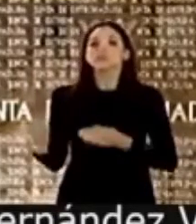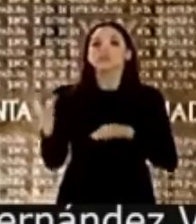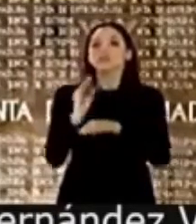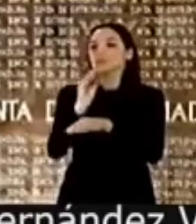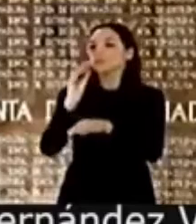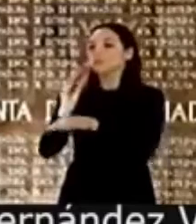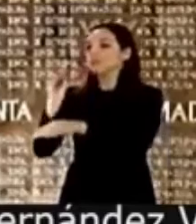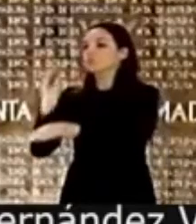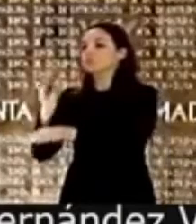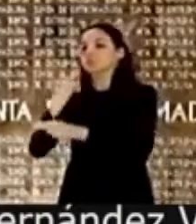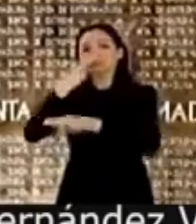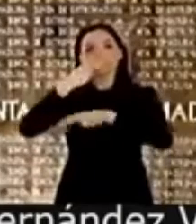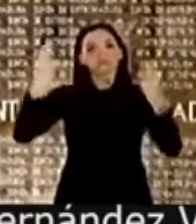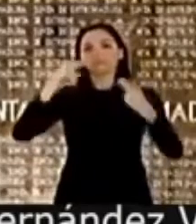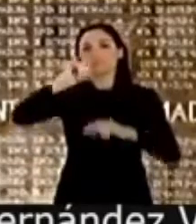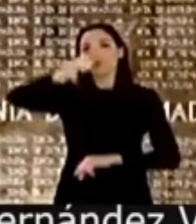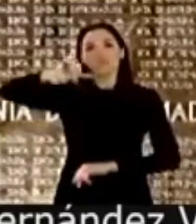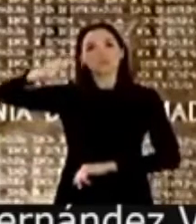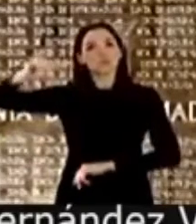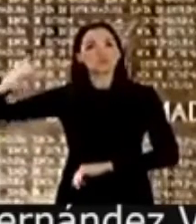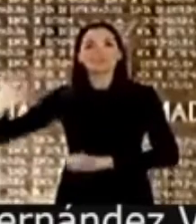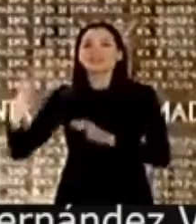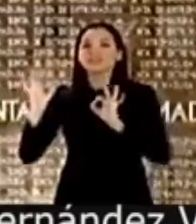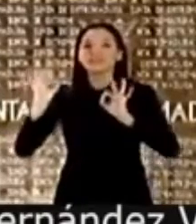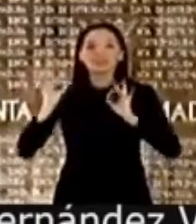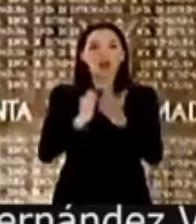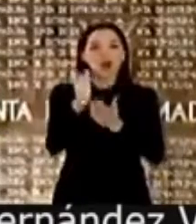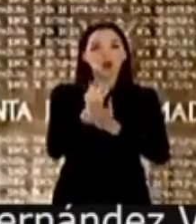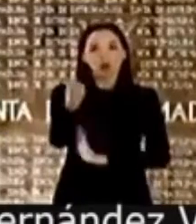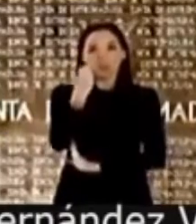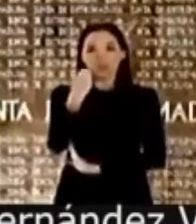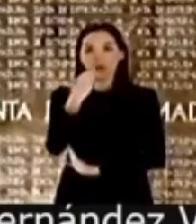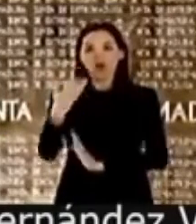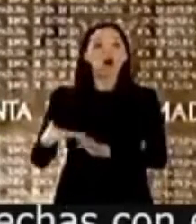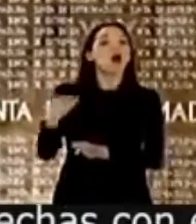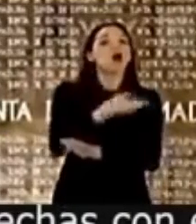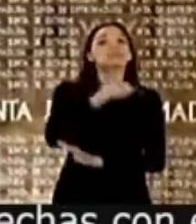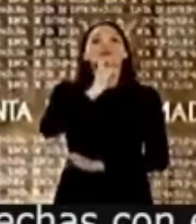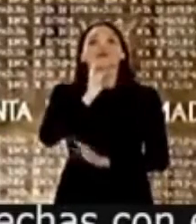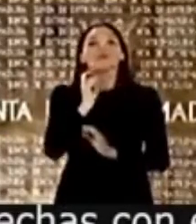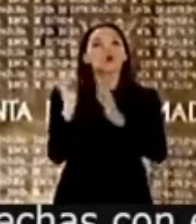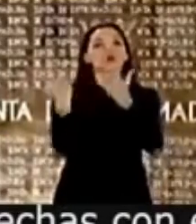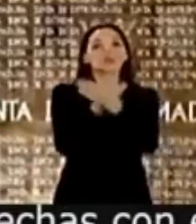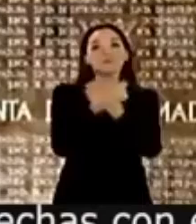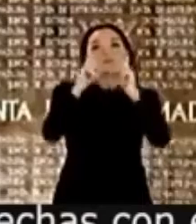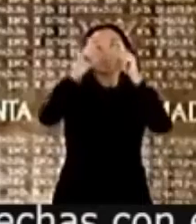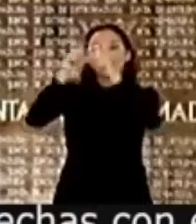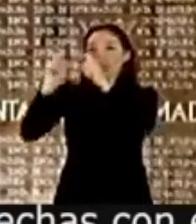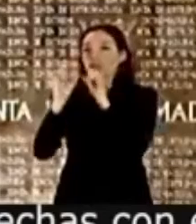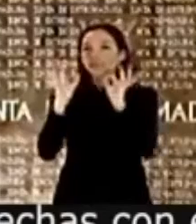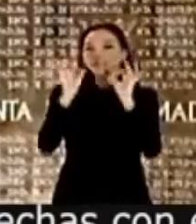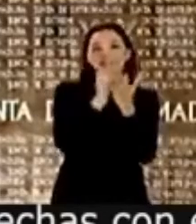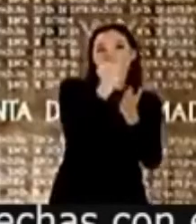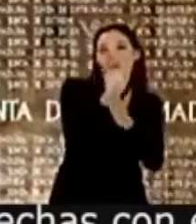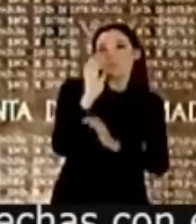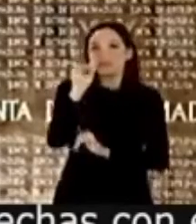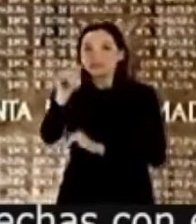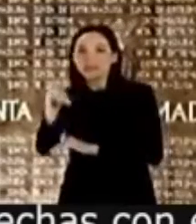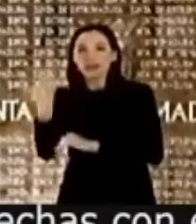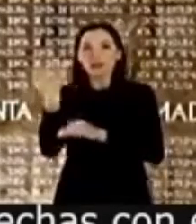ayudas agroambientales hechas con el consenso con todas las organizaciones agrarias